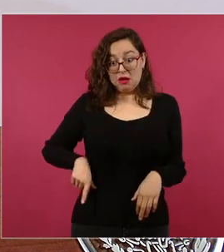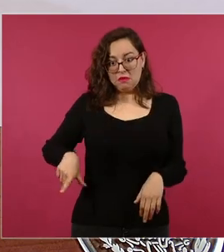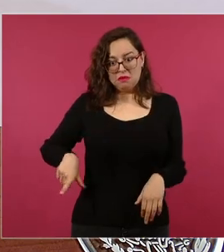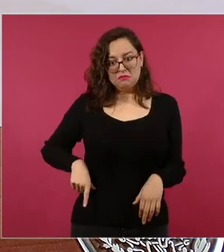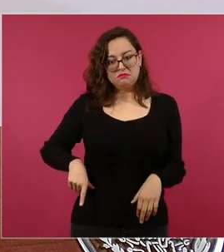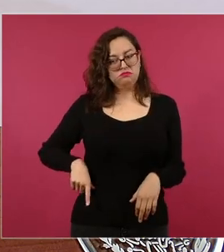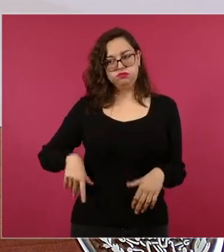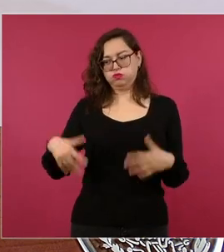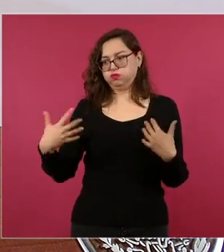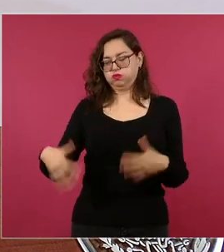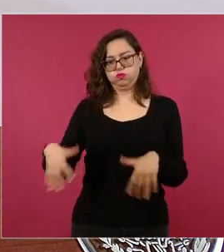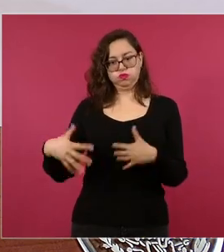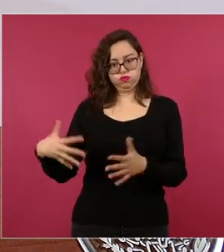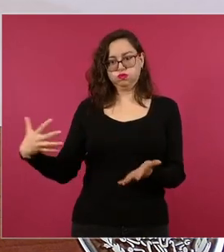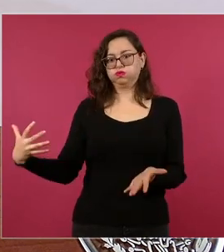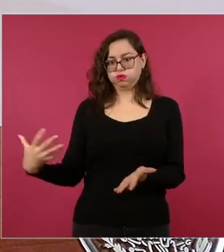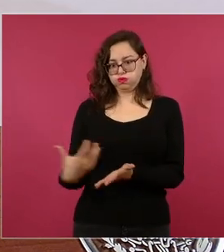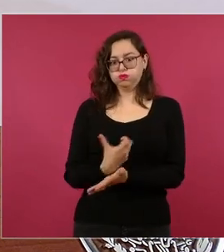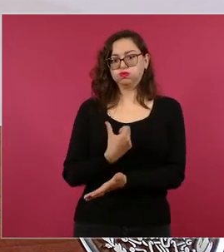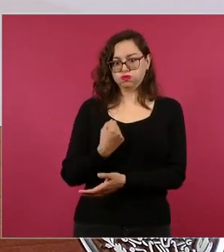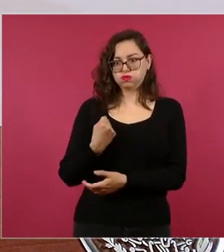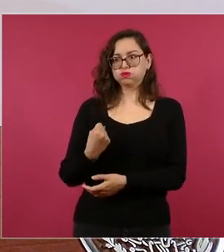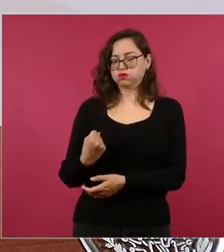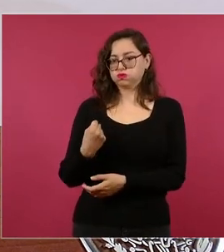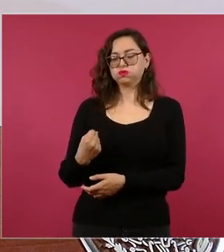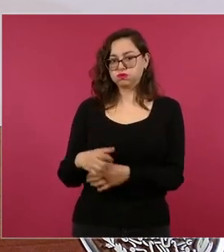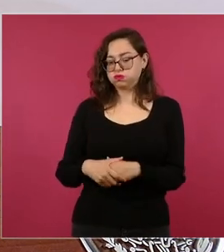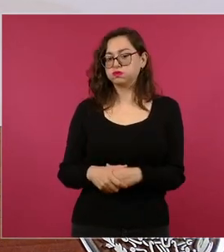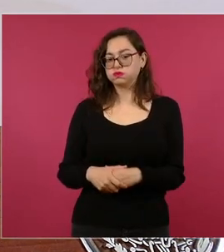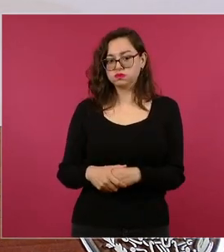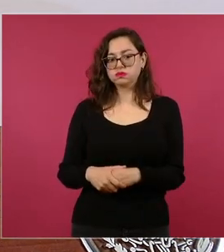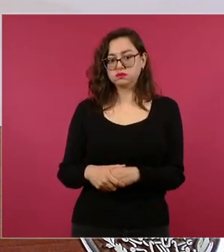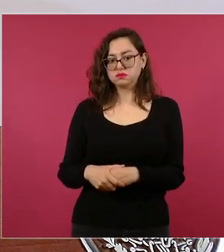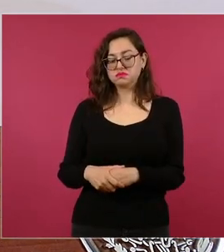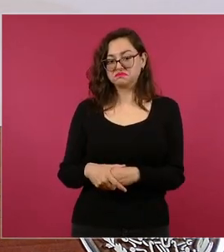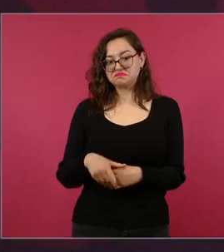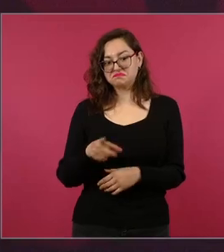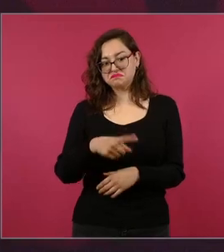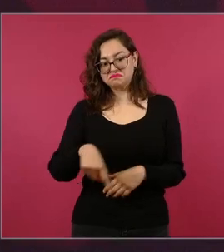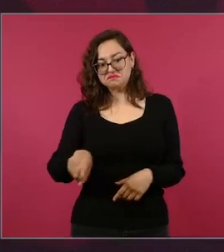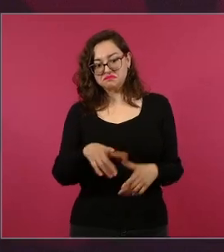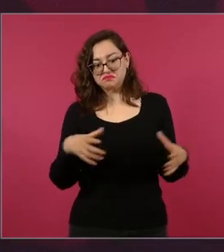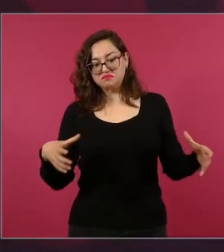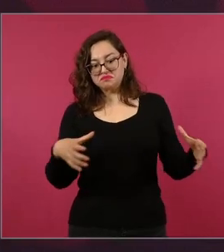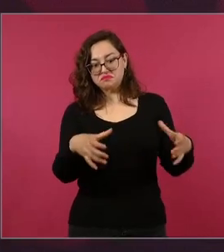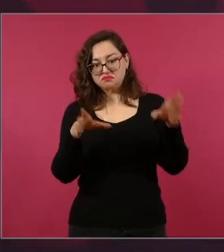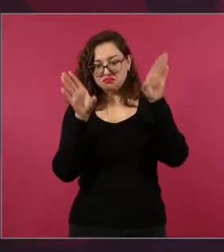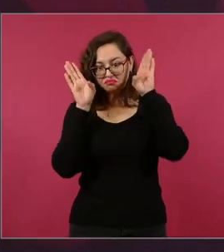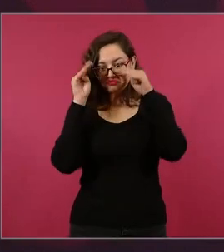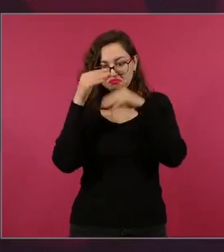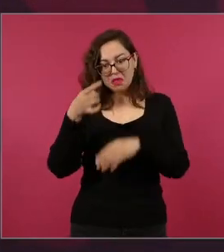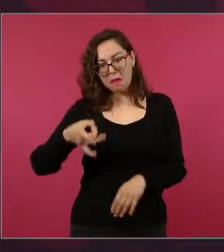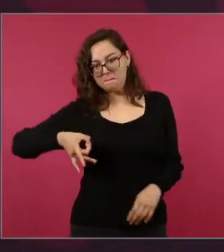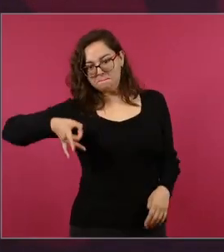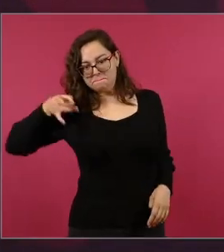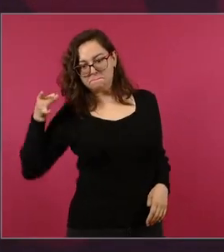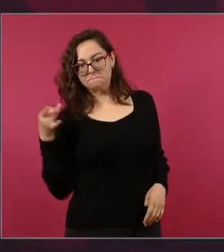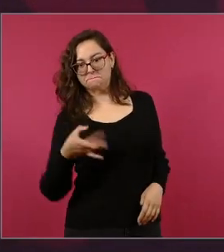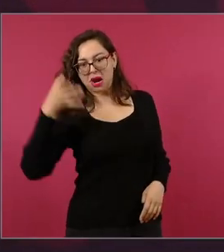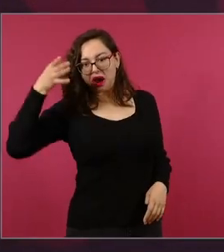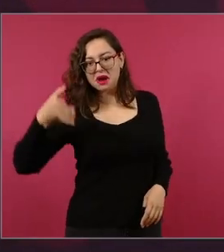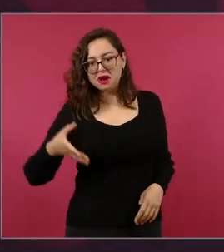los conservadores habían obtenido una derrota así desde el siglo